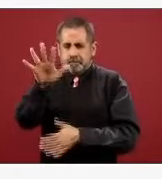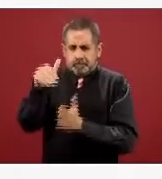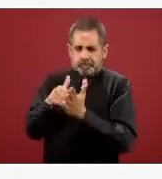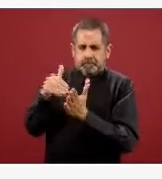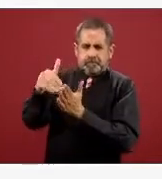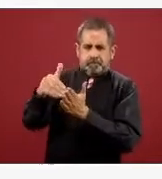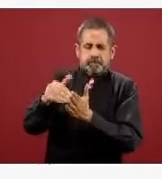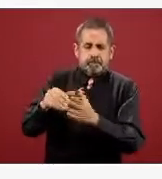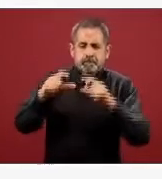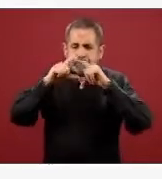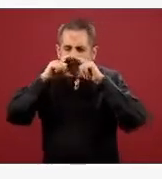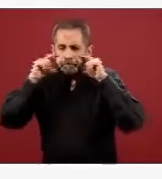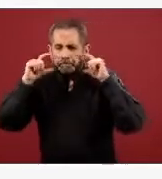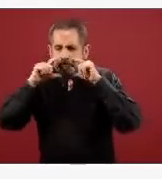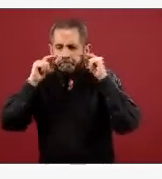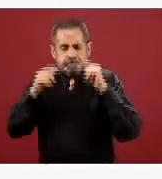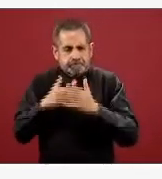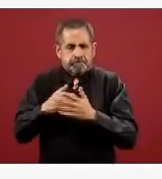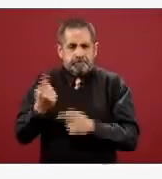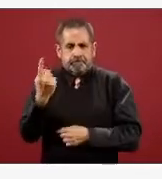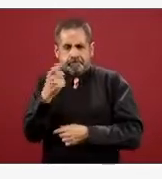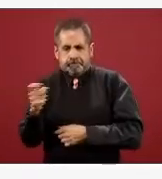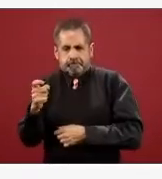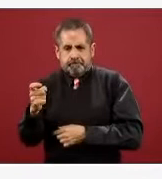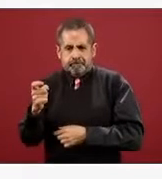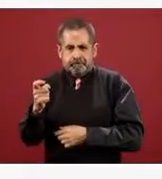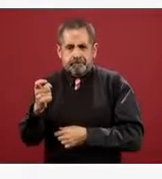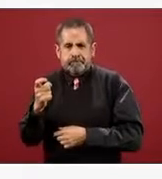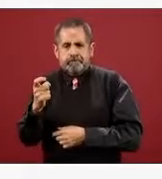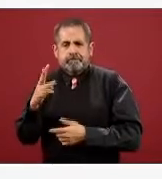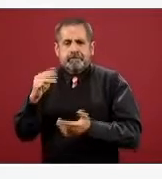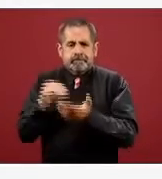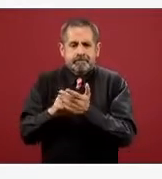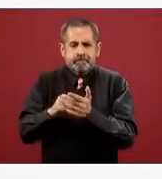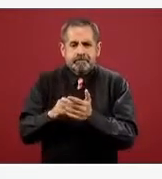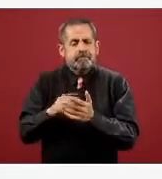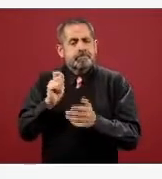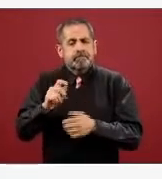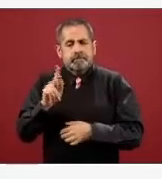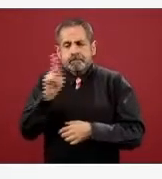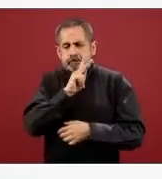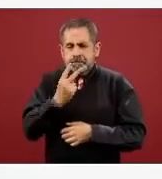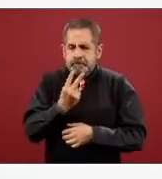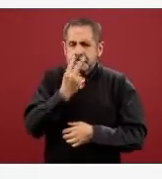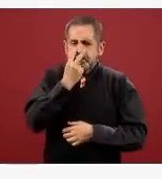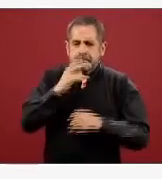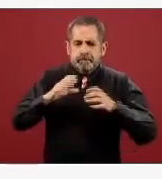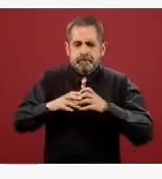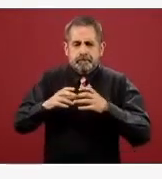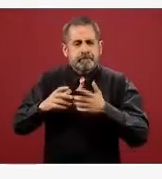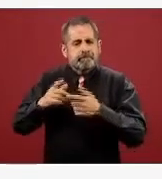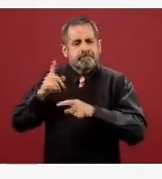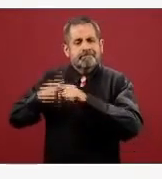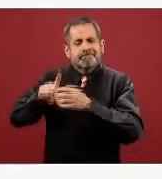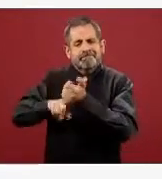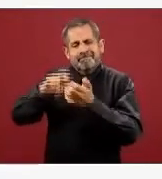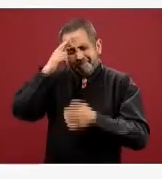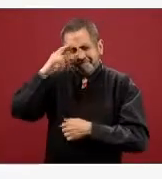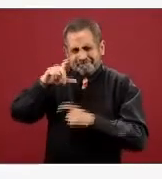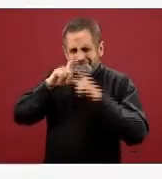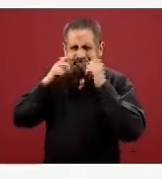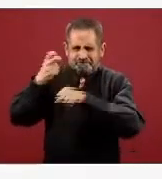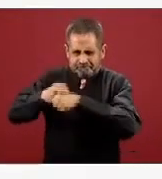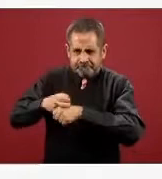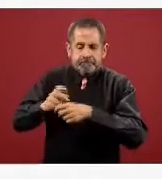de cubrebocas, 103,000 N95, que son los cubrebocas rígidos, estos de alta